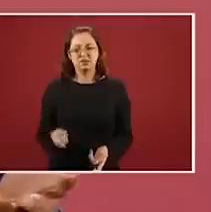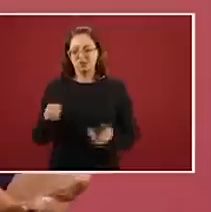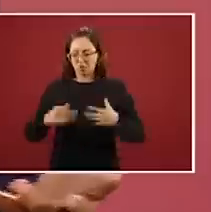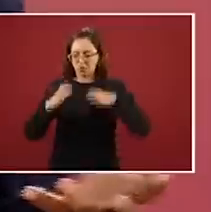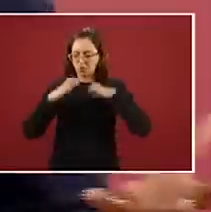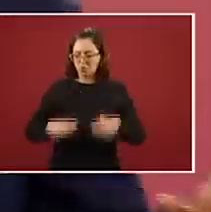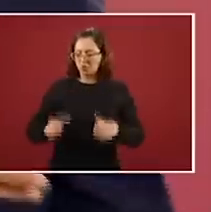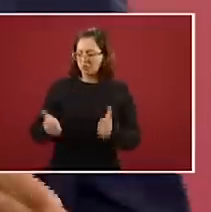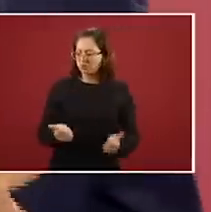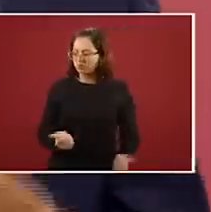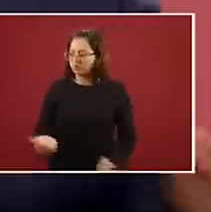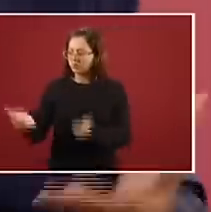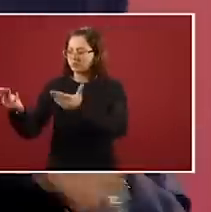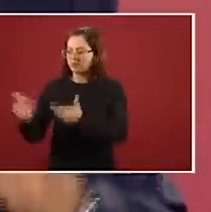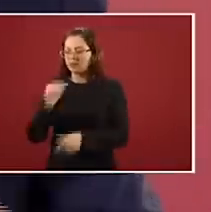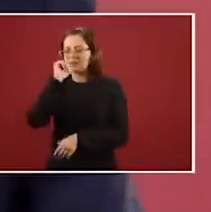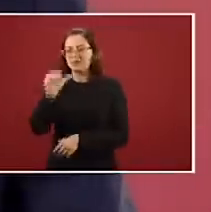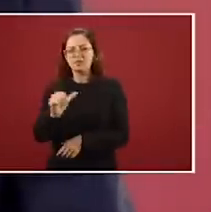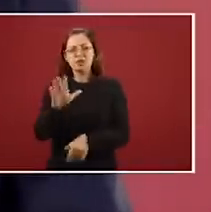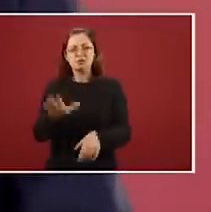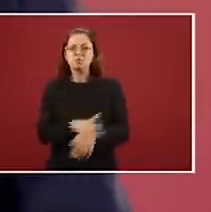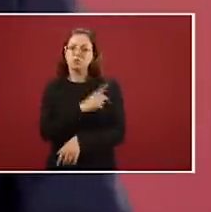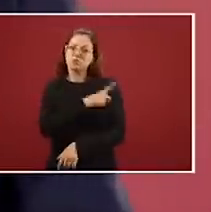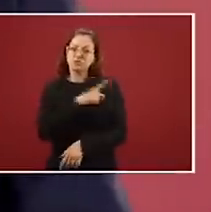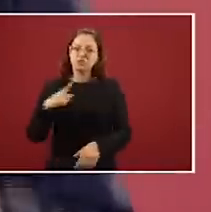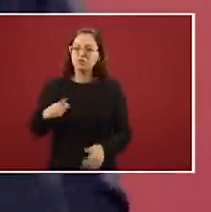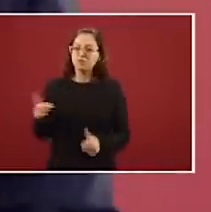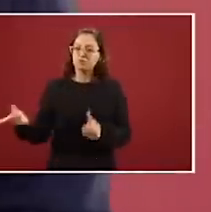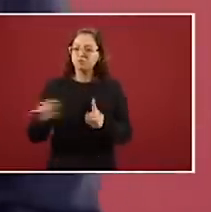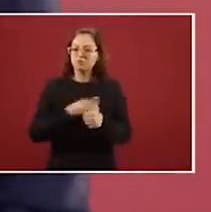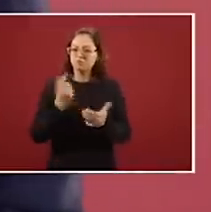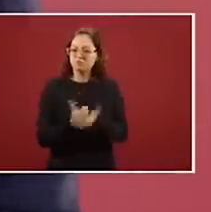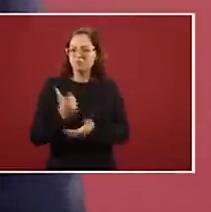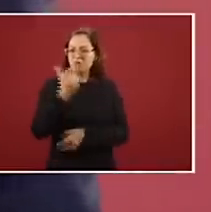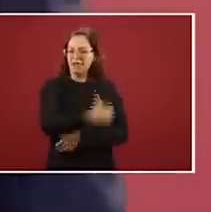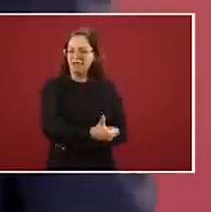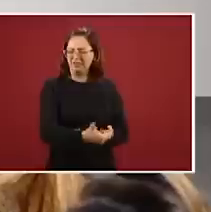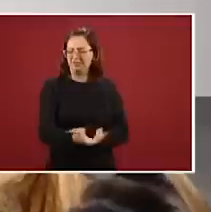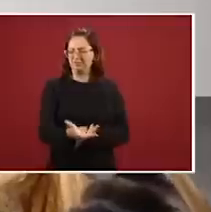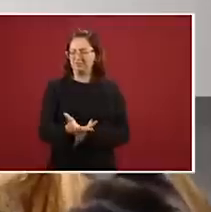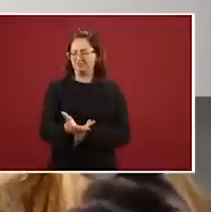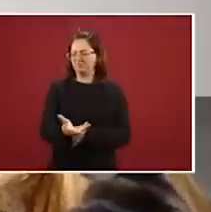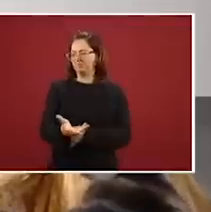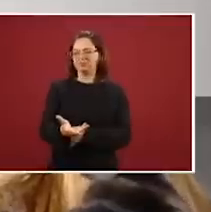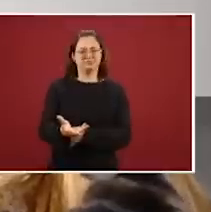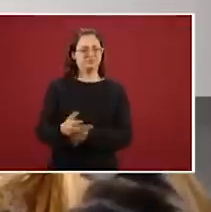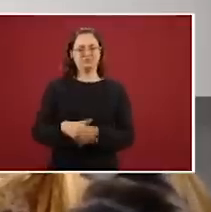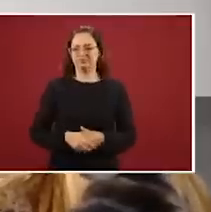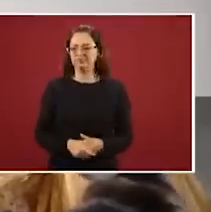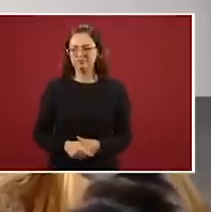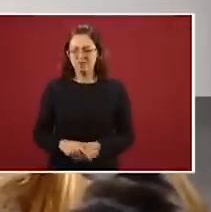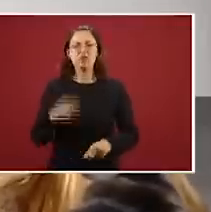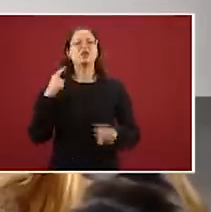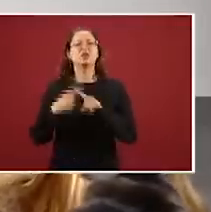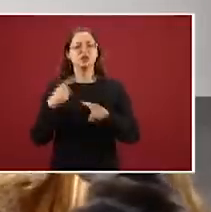cuerpo, ¿sí?, si no paga. O sea, el que hizo eso,